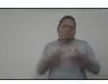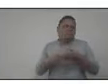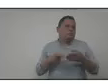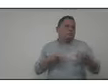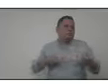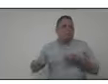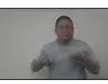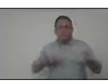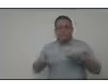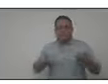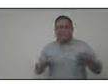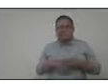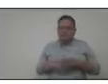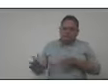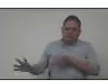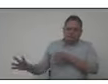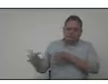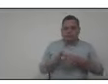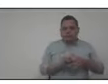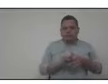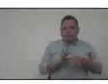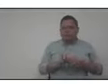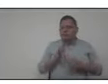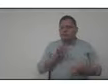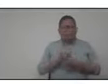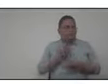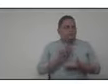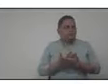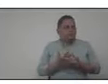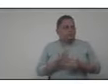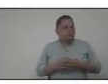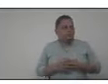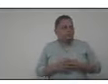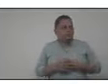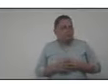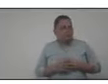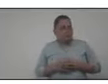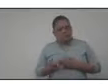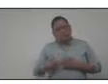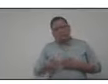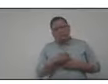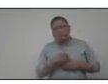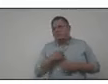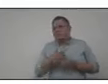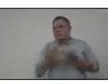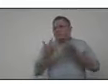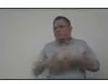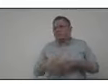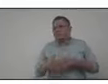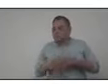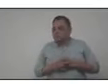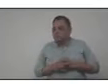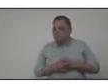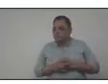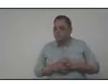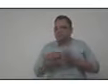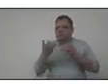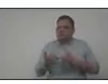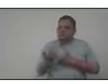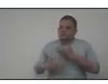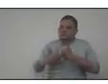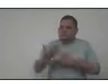procedimientos, alineada con la estructura orgánica de nuestra empresa. Tenemos